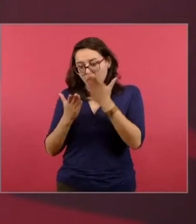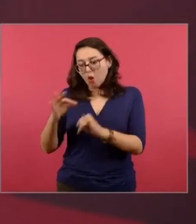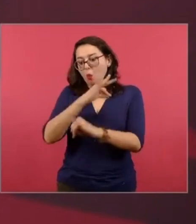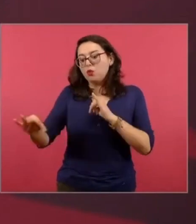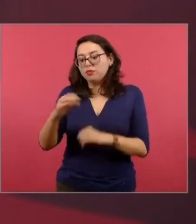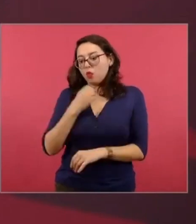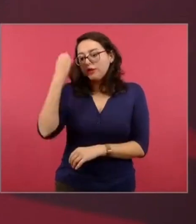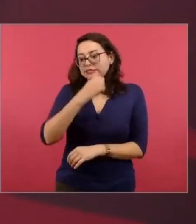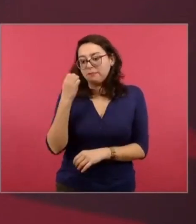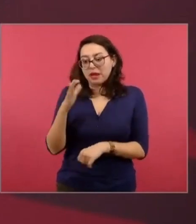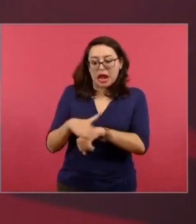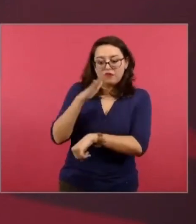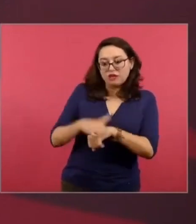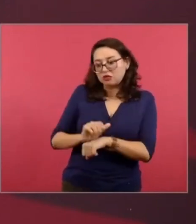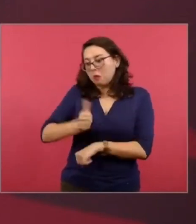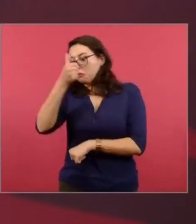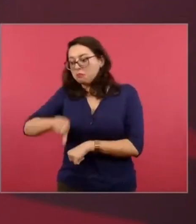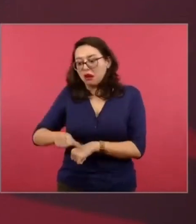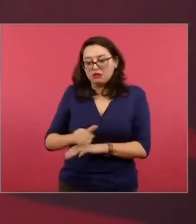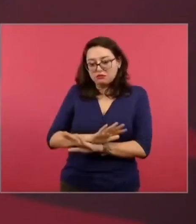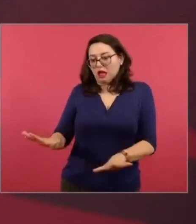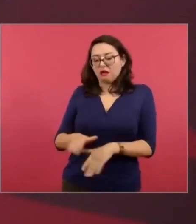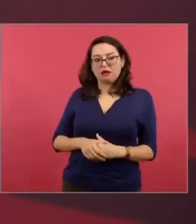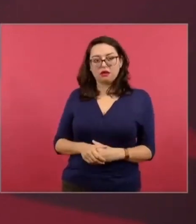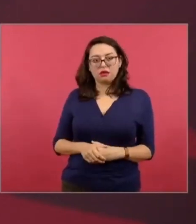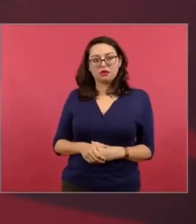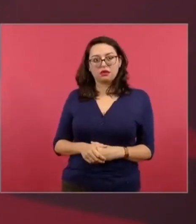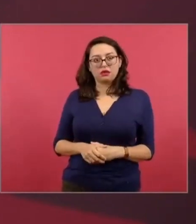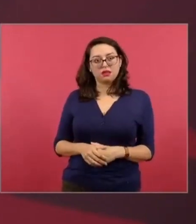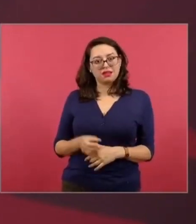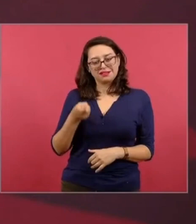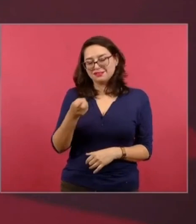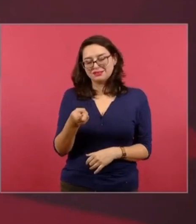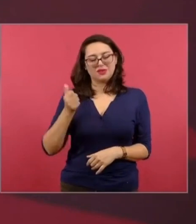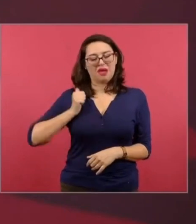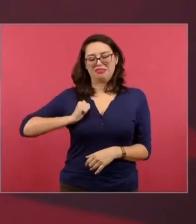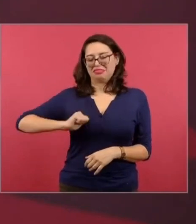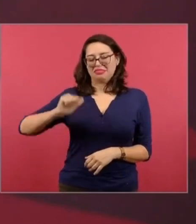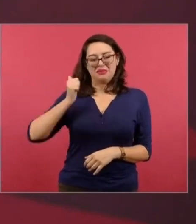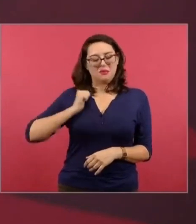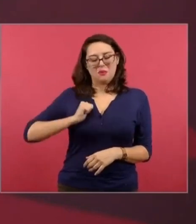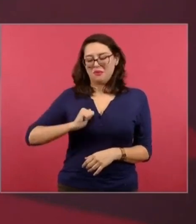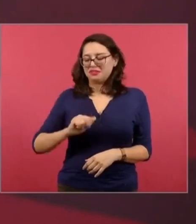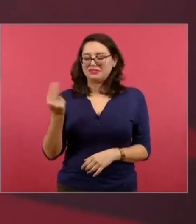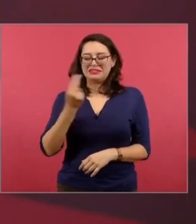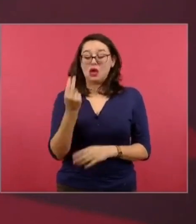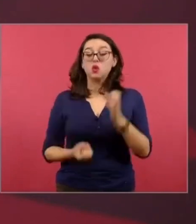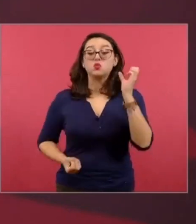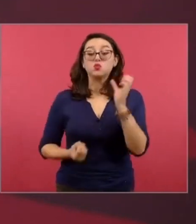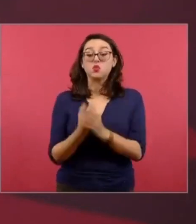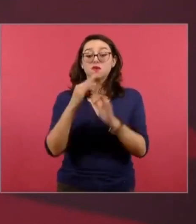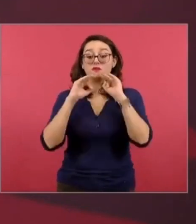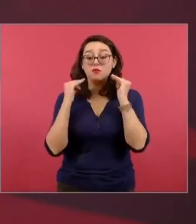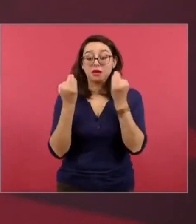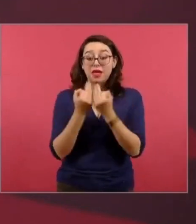prueba, para pasar un examen. Ellos buscaban otro tipo de formación. Y de ahí pasamos a las